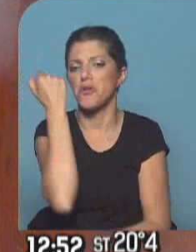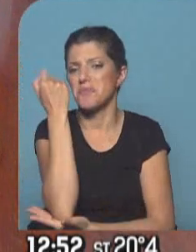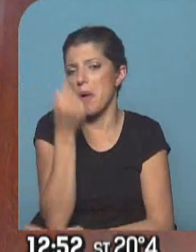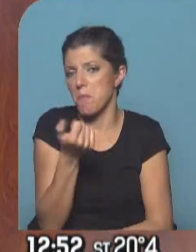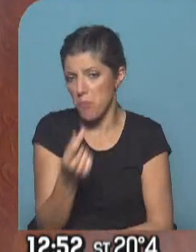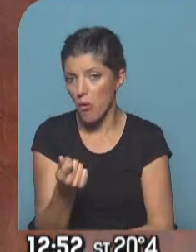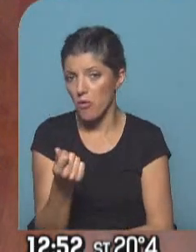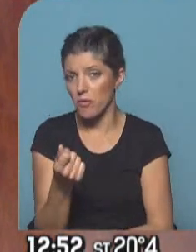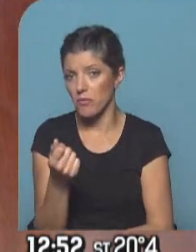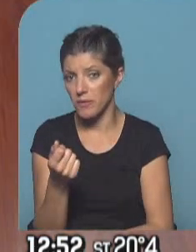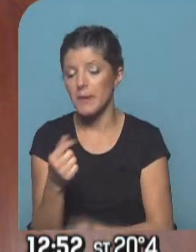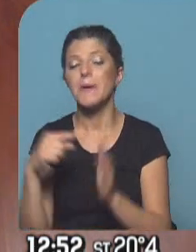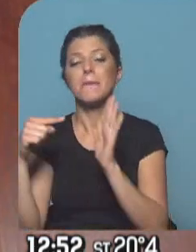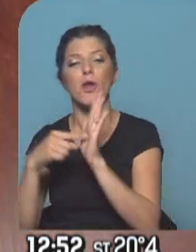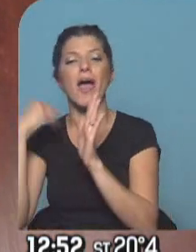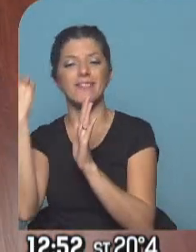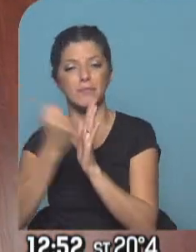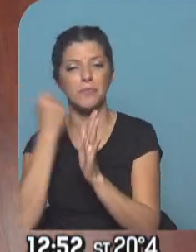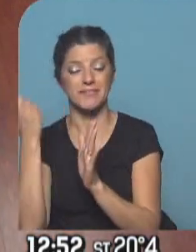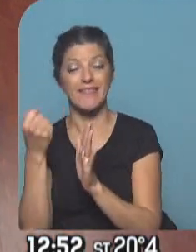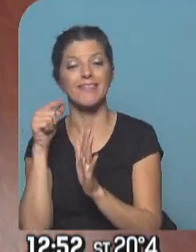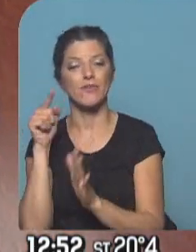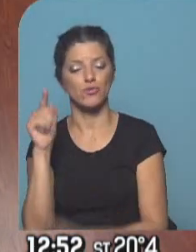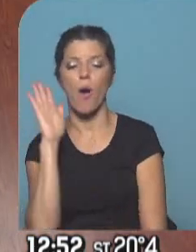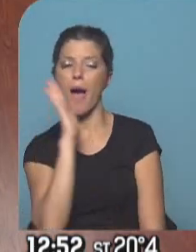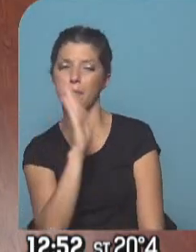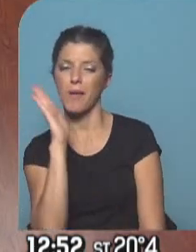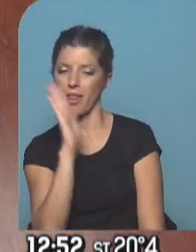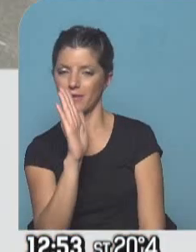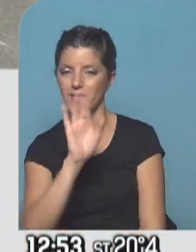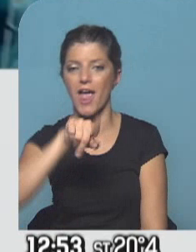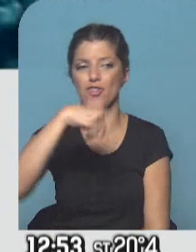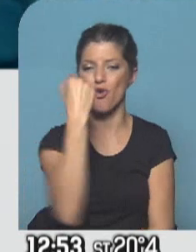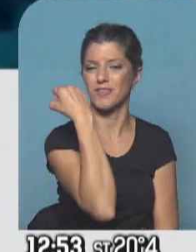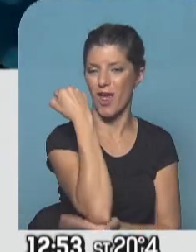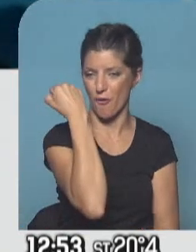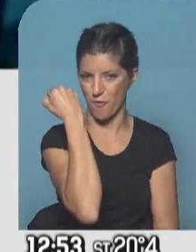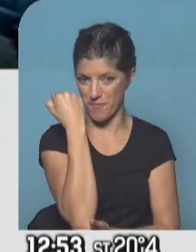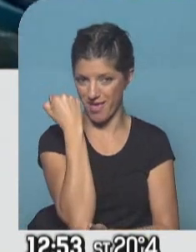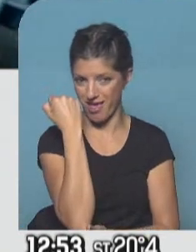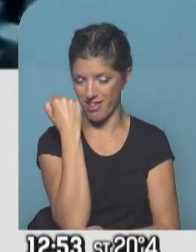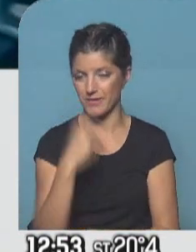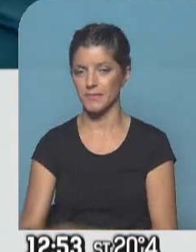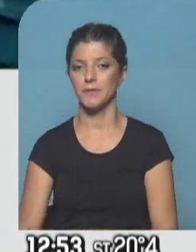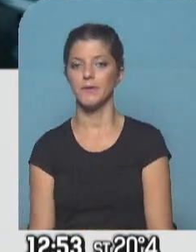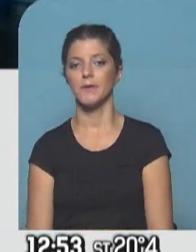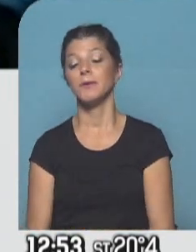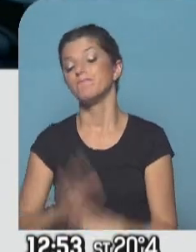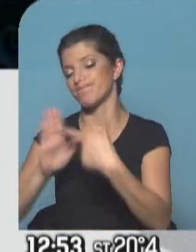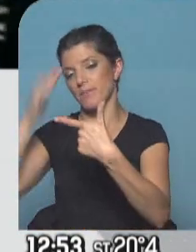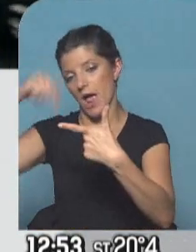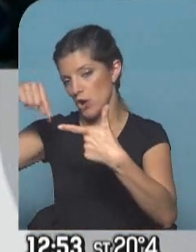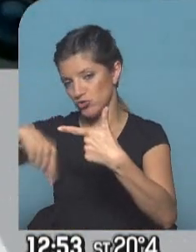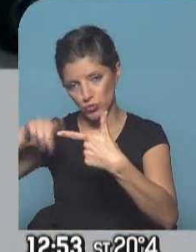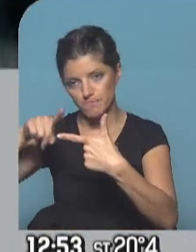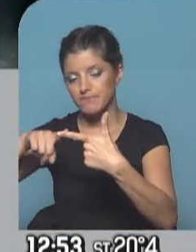de las naciones. Lo que sí tiene peso es la amenaza que puede tener sobre otras economías que son importantes. Lo de Corea del Sur, están tomando muy en